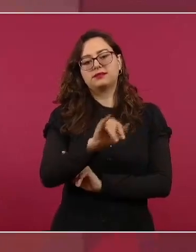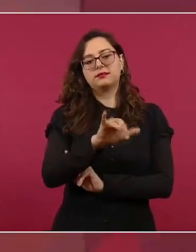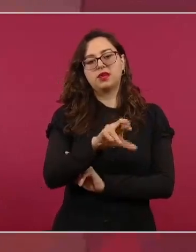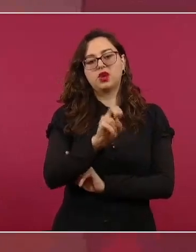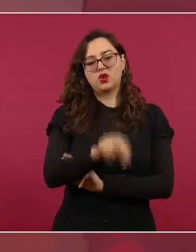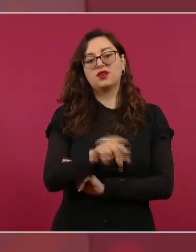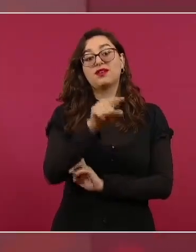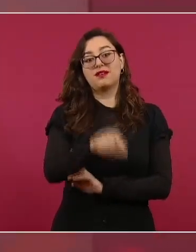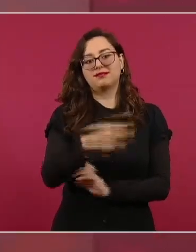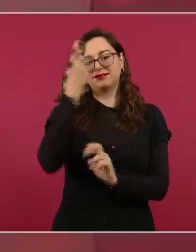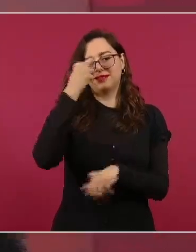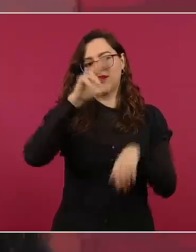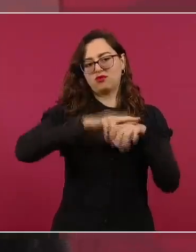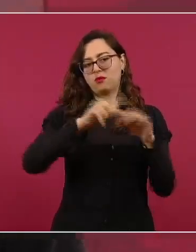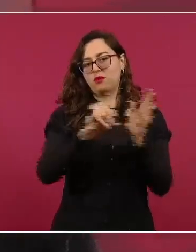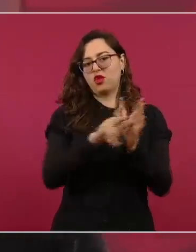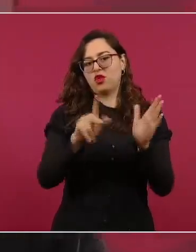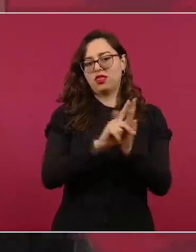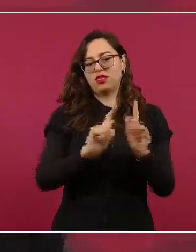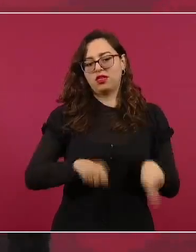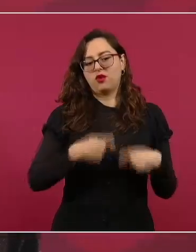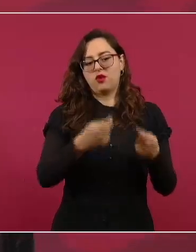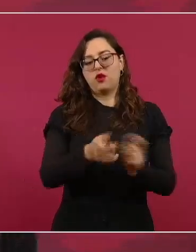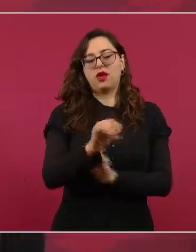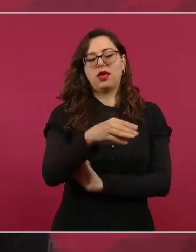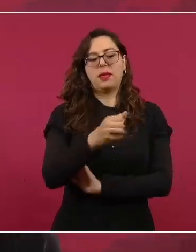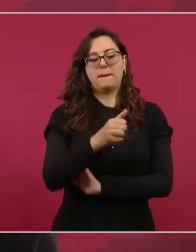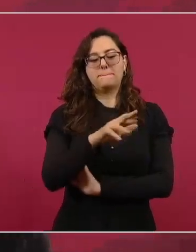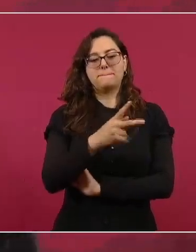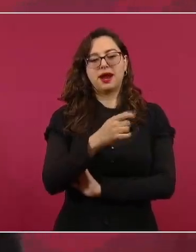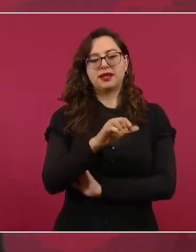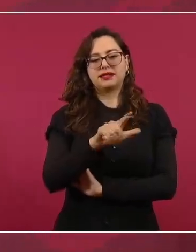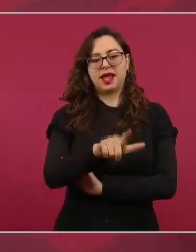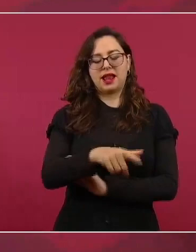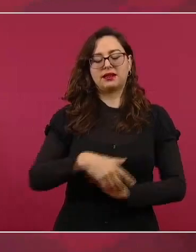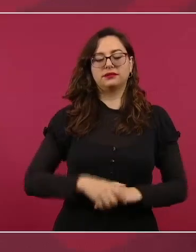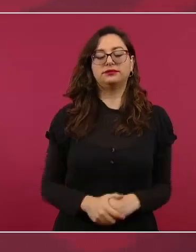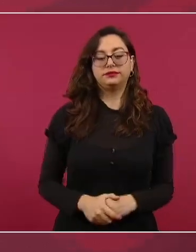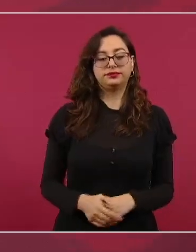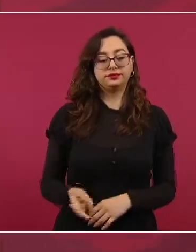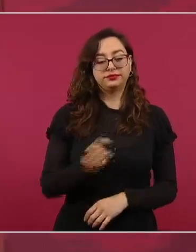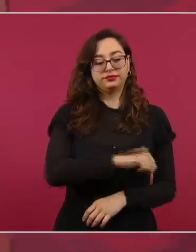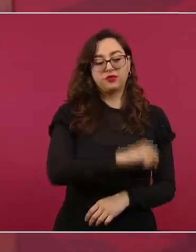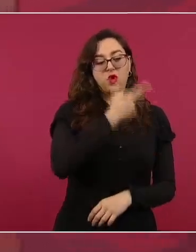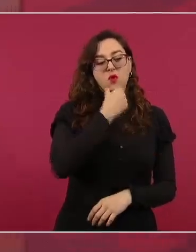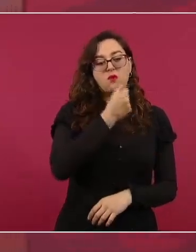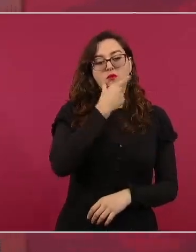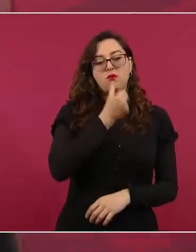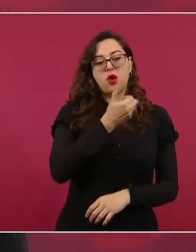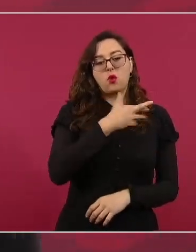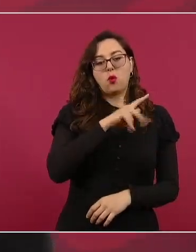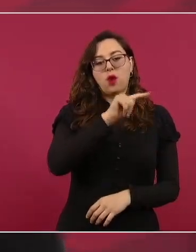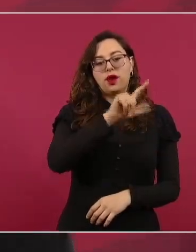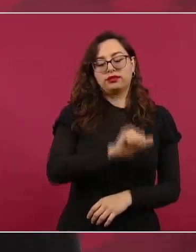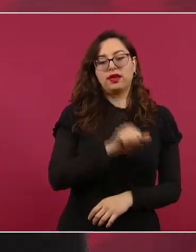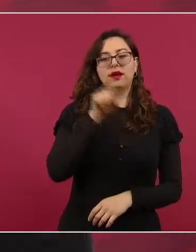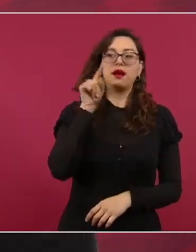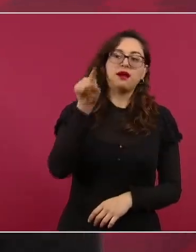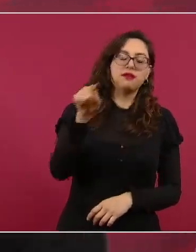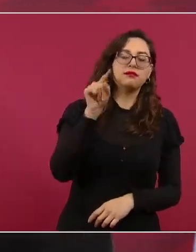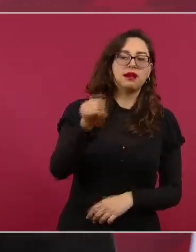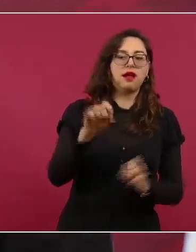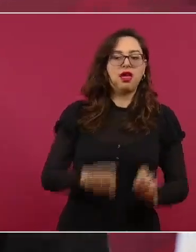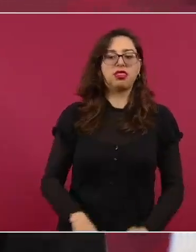del Imparcial. Y una vez llega Huerta a visitar el periódico